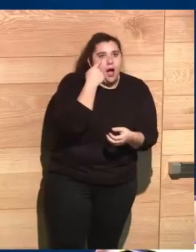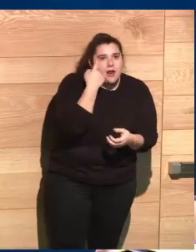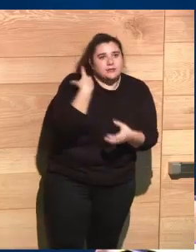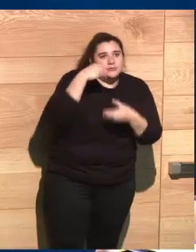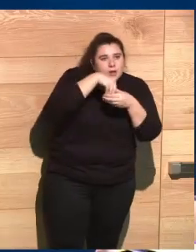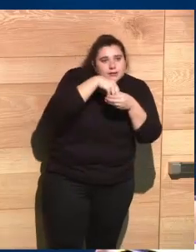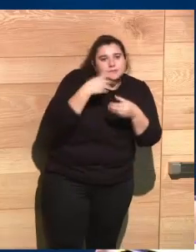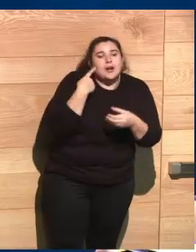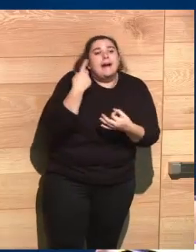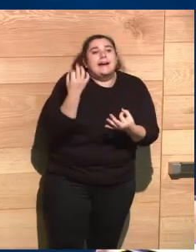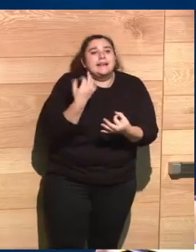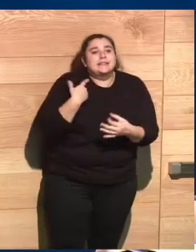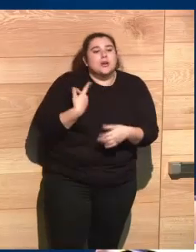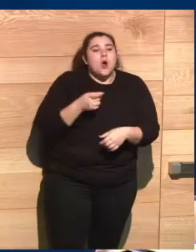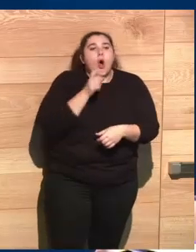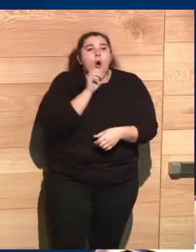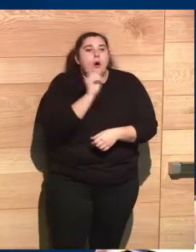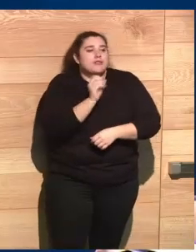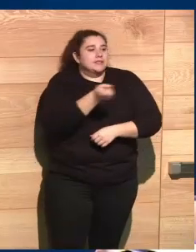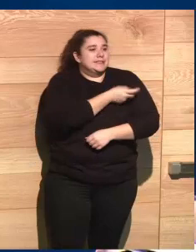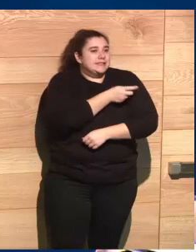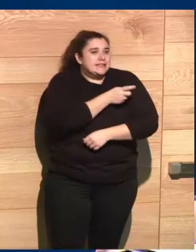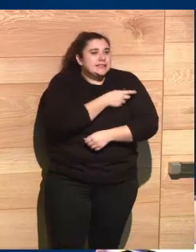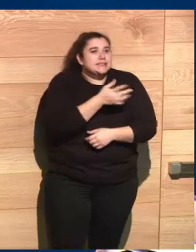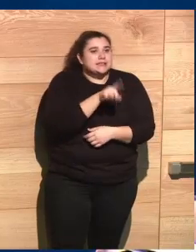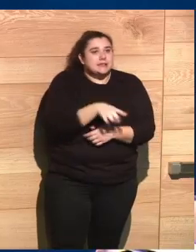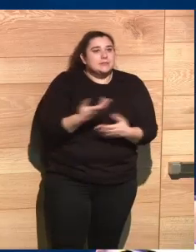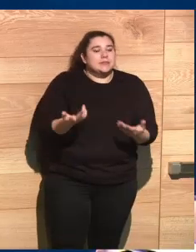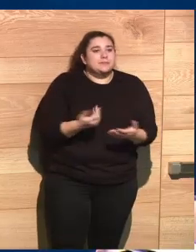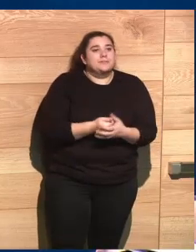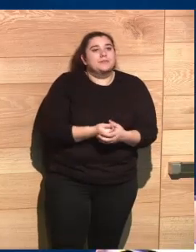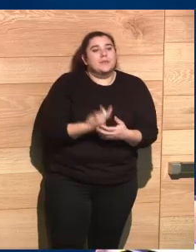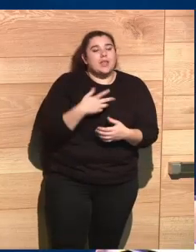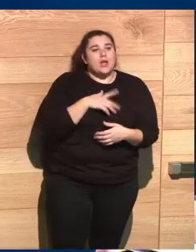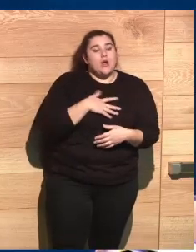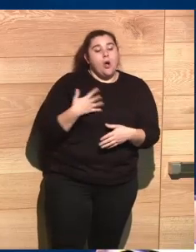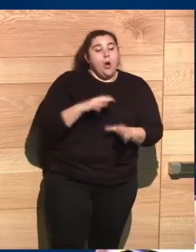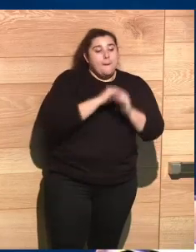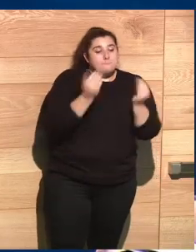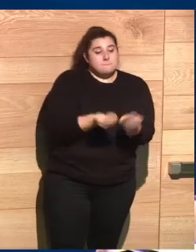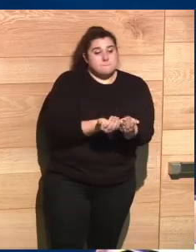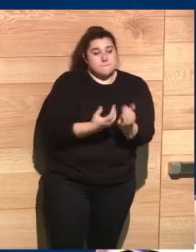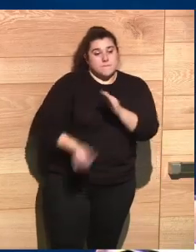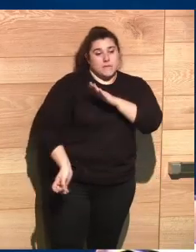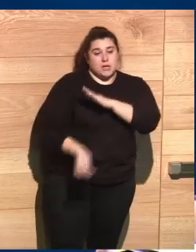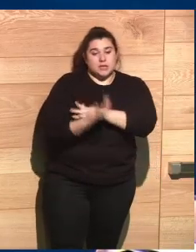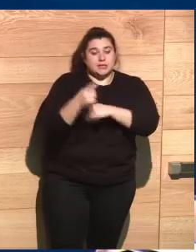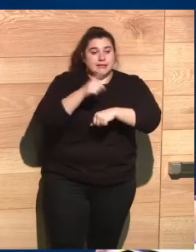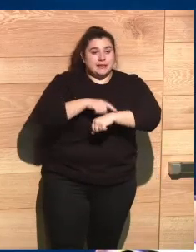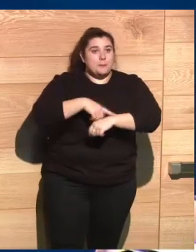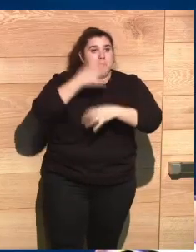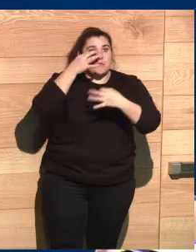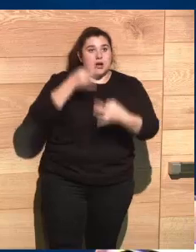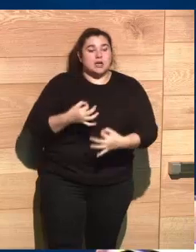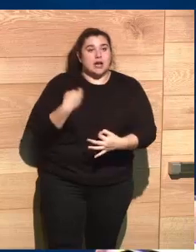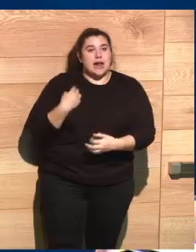nuestra tensión arterial. Y los mundos autogenerados en tiempo real, todos esos datos que